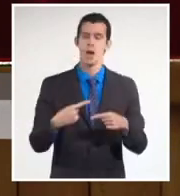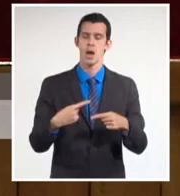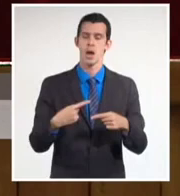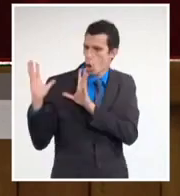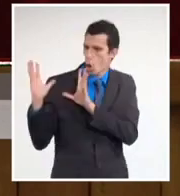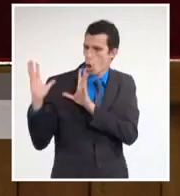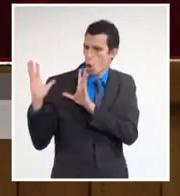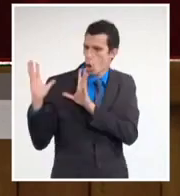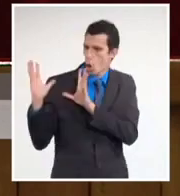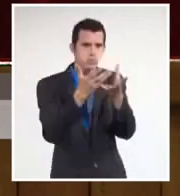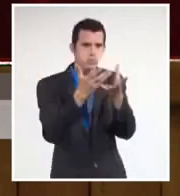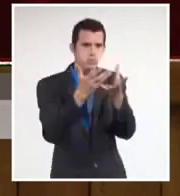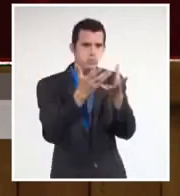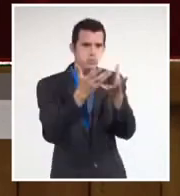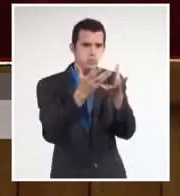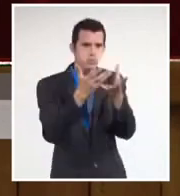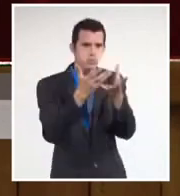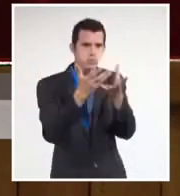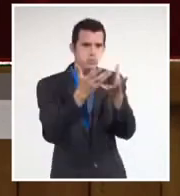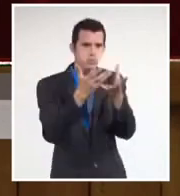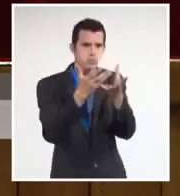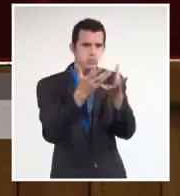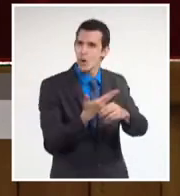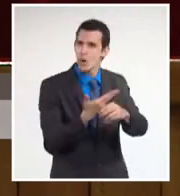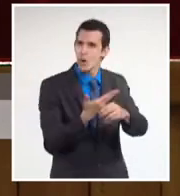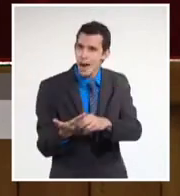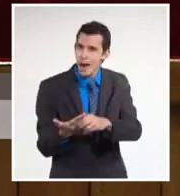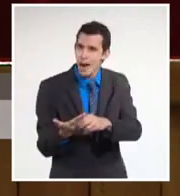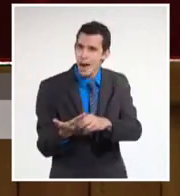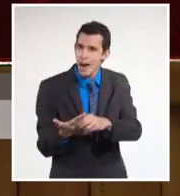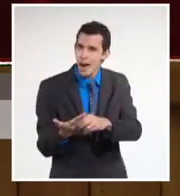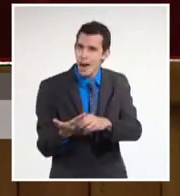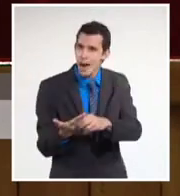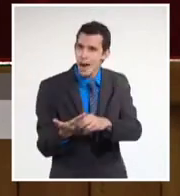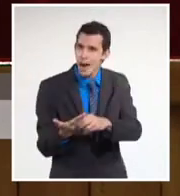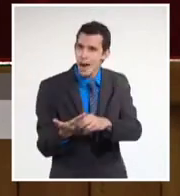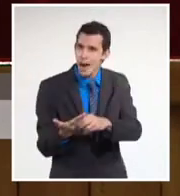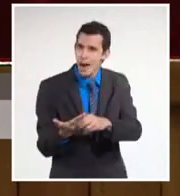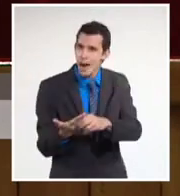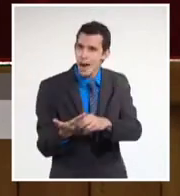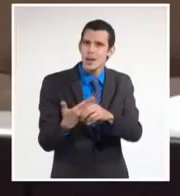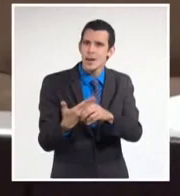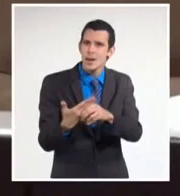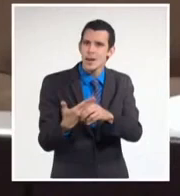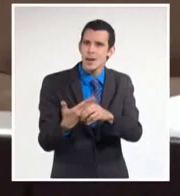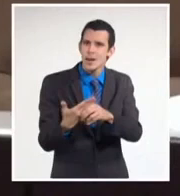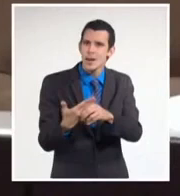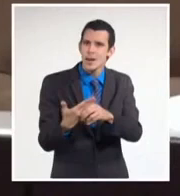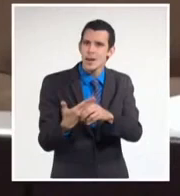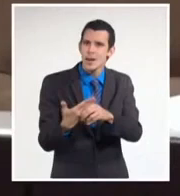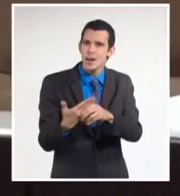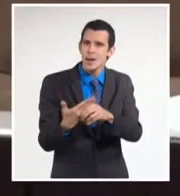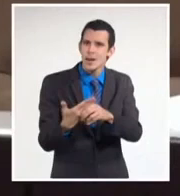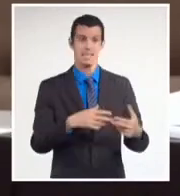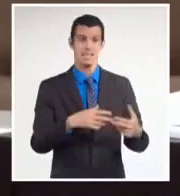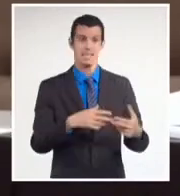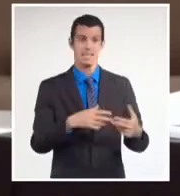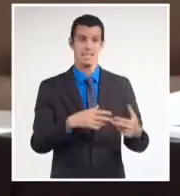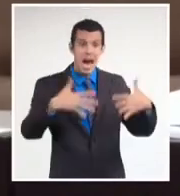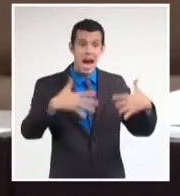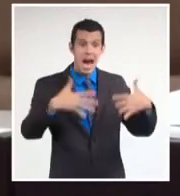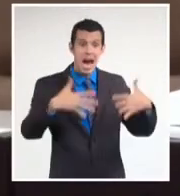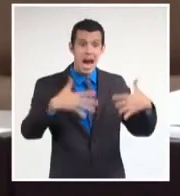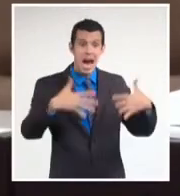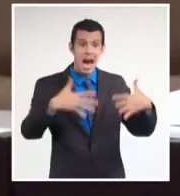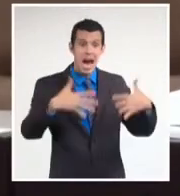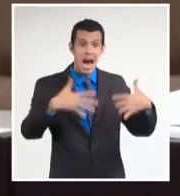precio. ¿Alguien lo topó? Bajó de precio porque incrementó la oferta. Y a su vez el incremento de la oferta tiene dos